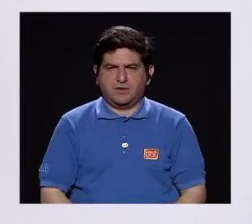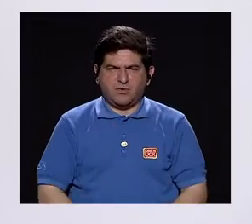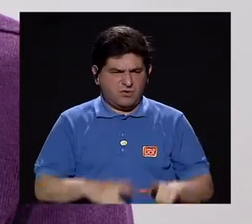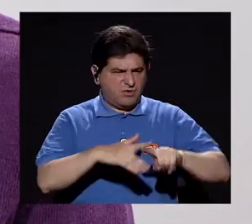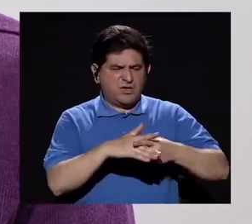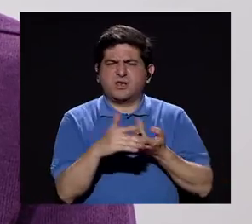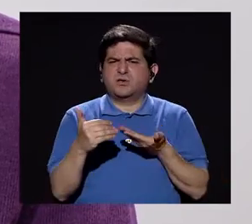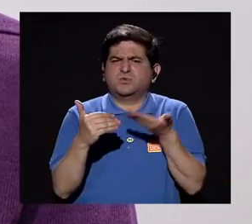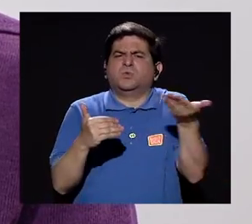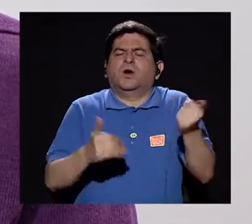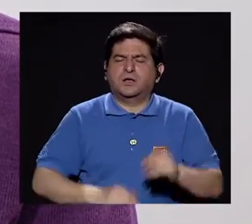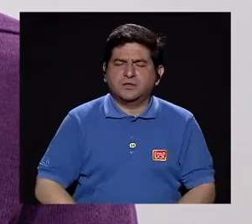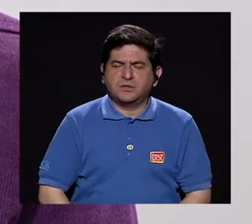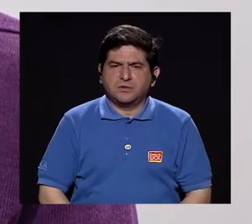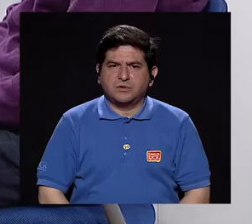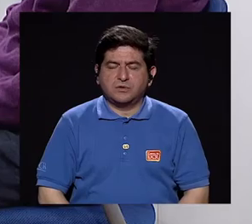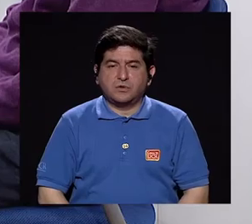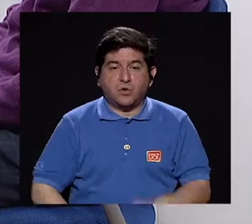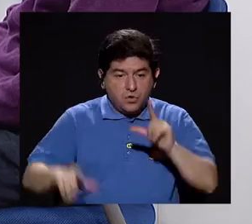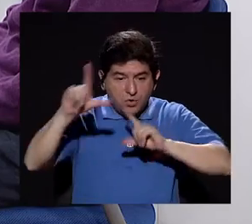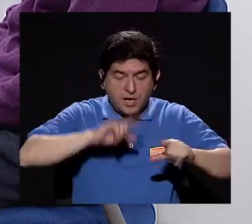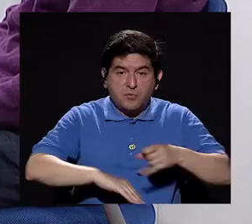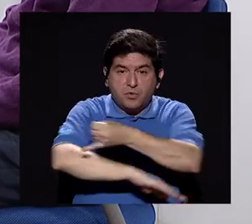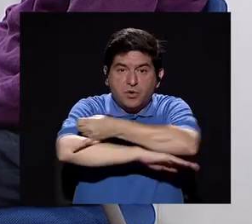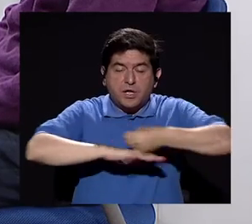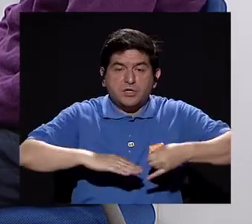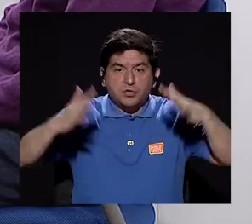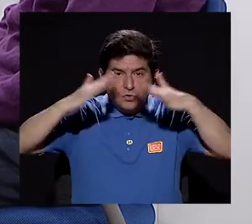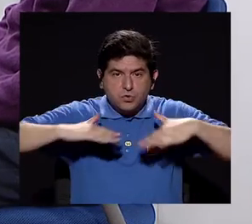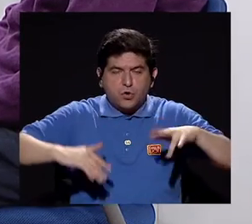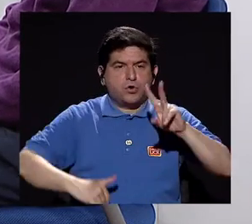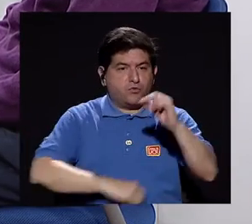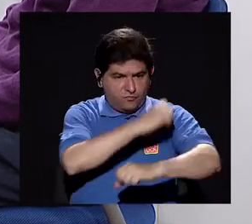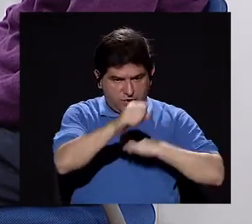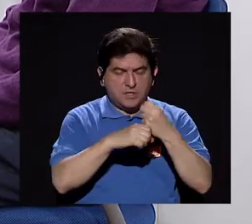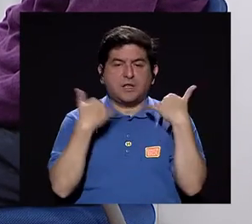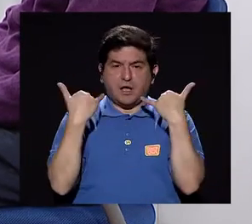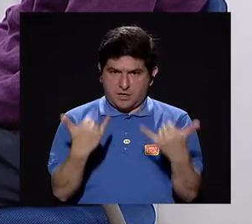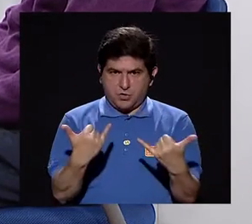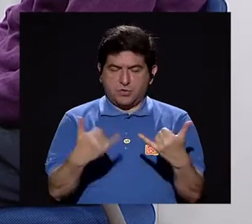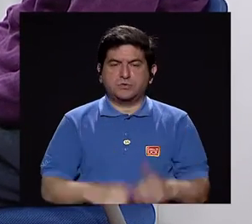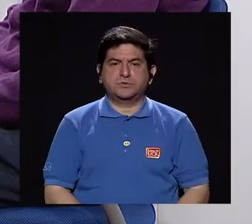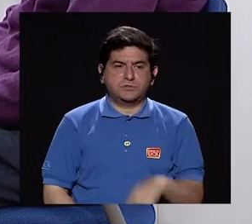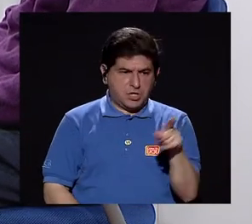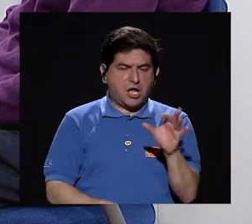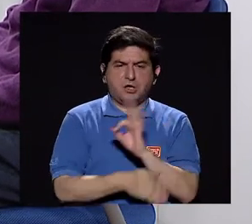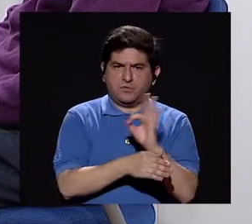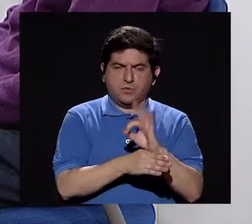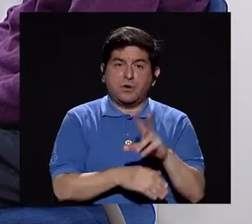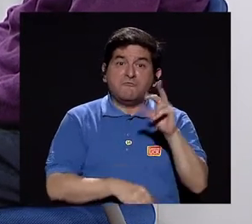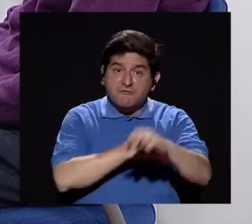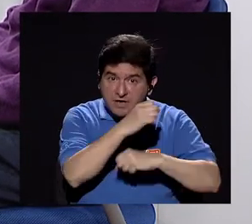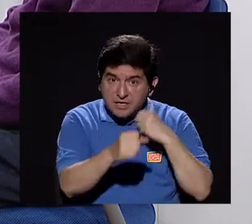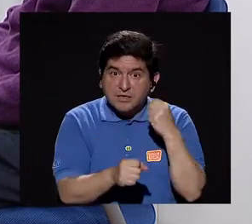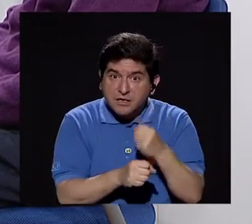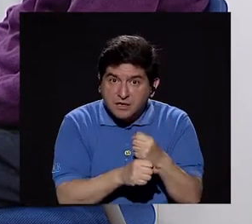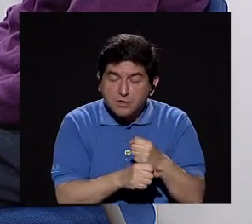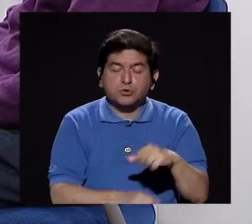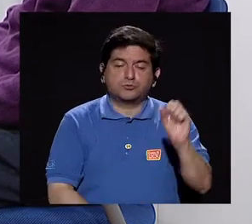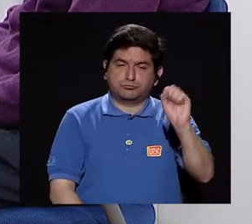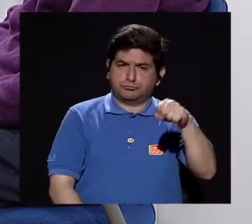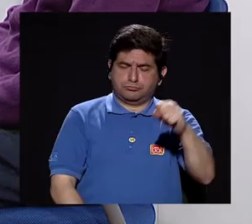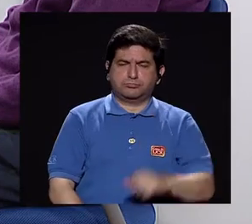por el laboratorio de ingeniería ambiental ya tiene más de 20 años de estar de estar operando claro este